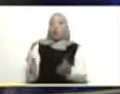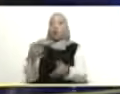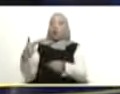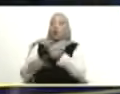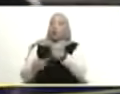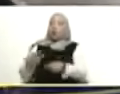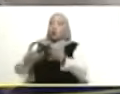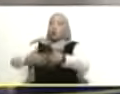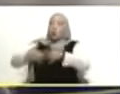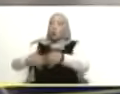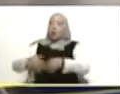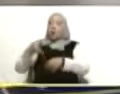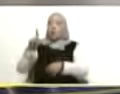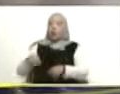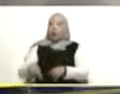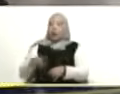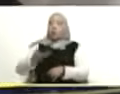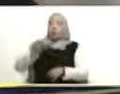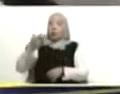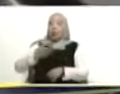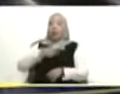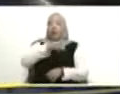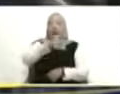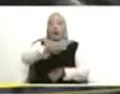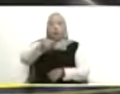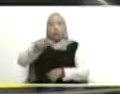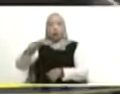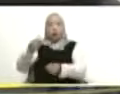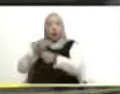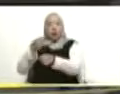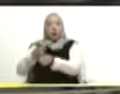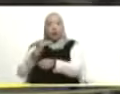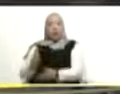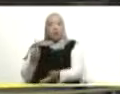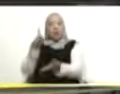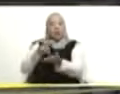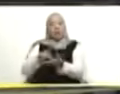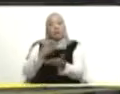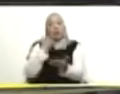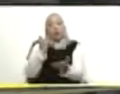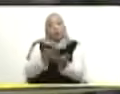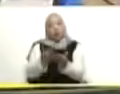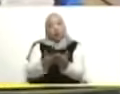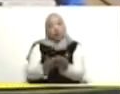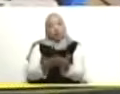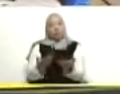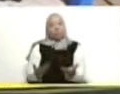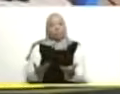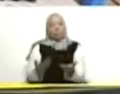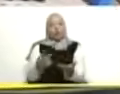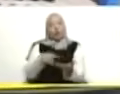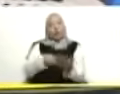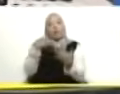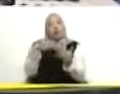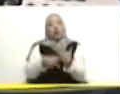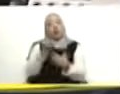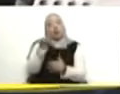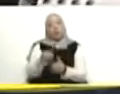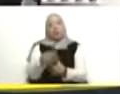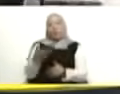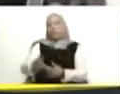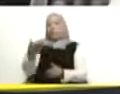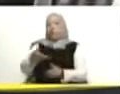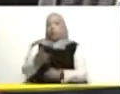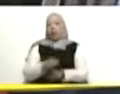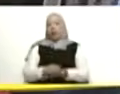con la participación de los trabajadores. Correcto. Con modelos de gestión y de propiedad inéditos. Aquí tenemos a Benvidrio, por ejemplo. Aquí me